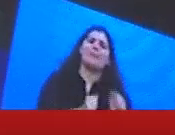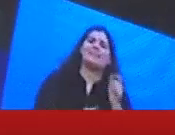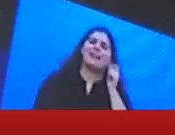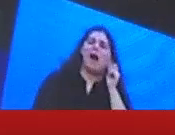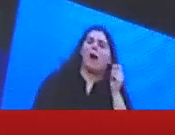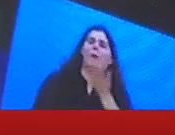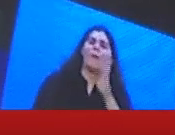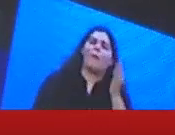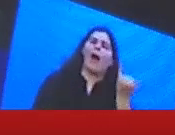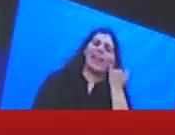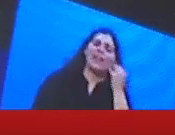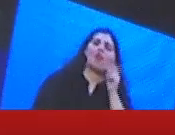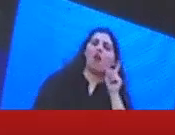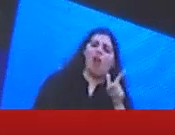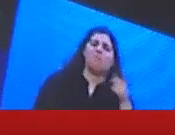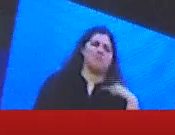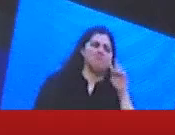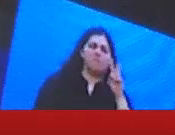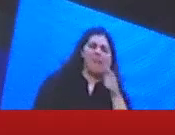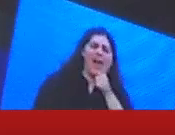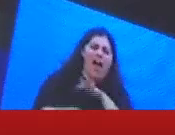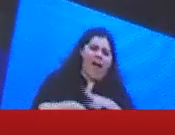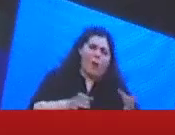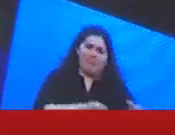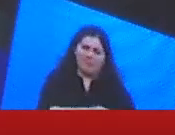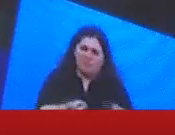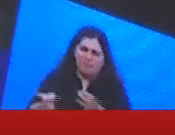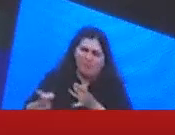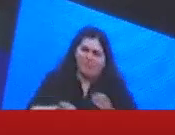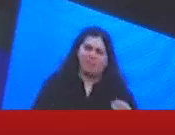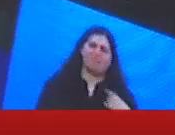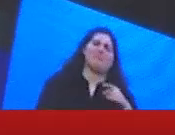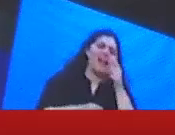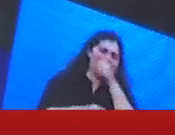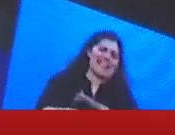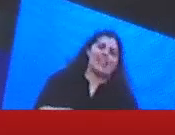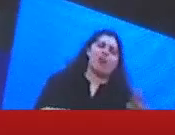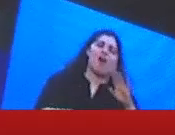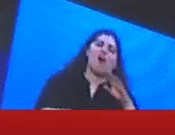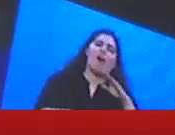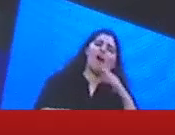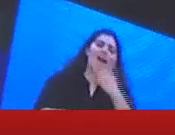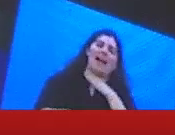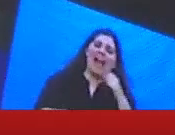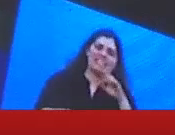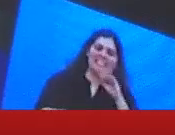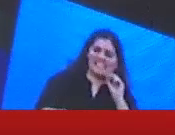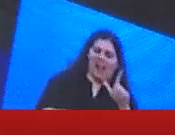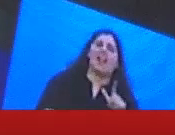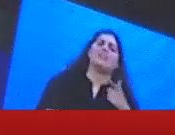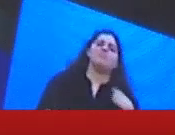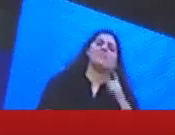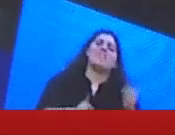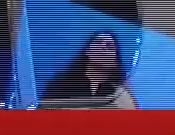lugar de defender quizás los derechos de la tierra, ¿no?, y de las comunidades originarias de esos lugares, pareciera estar más a favor de lo que son